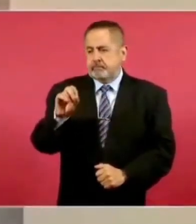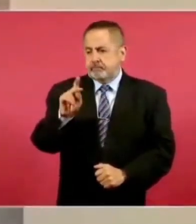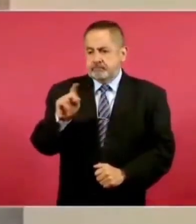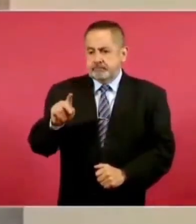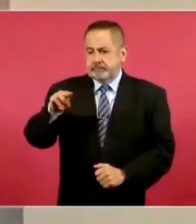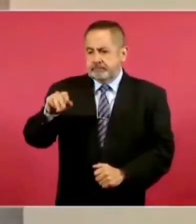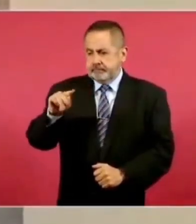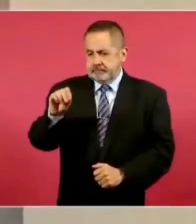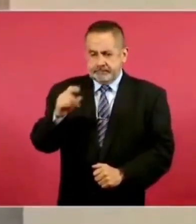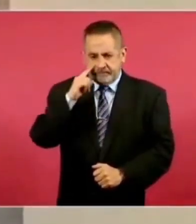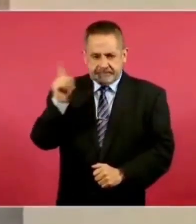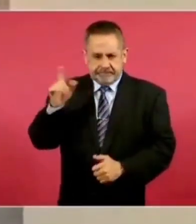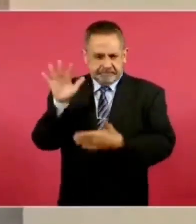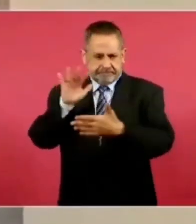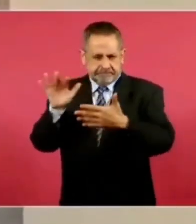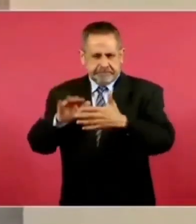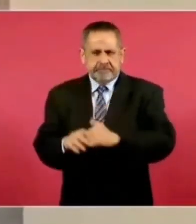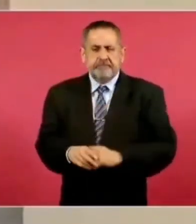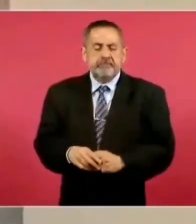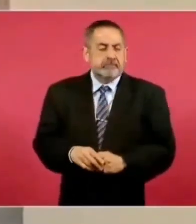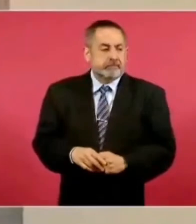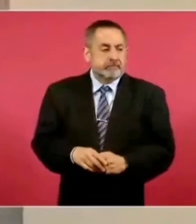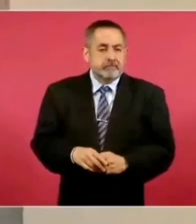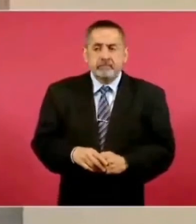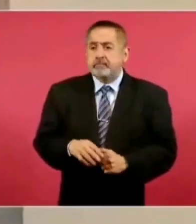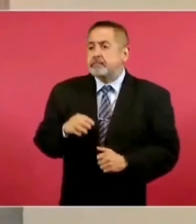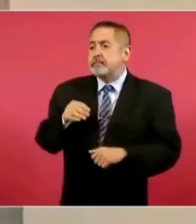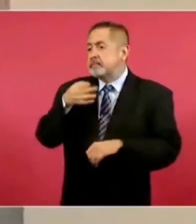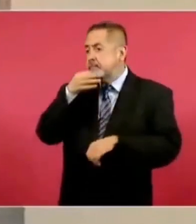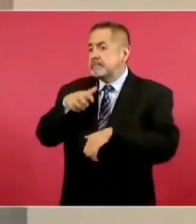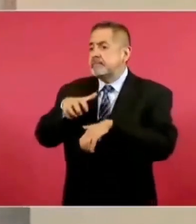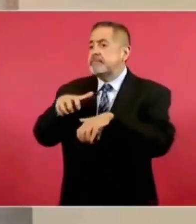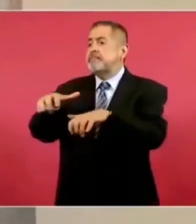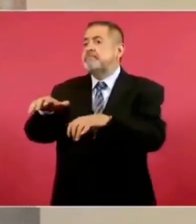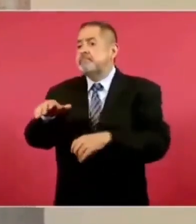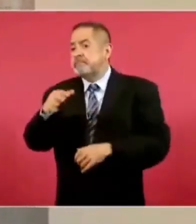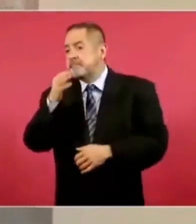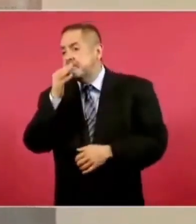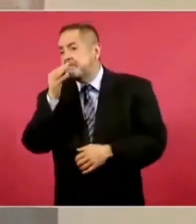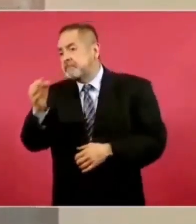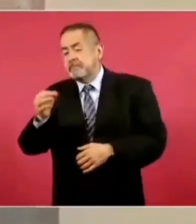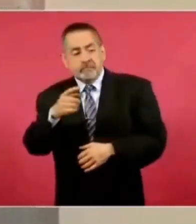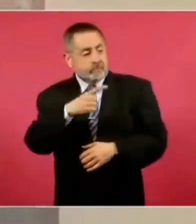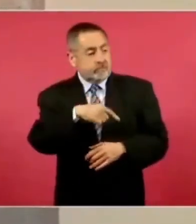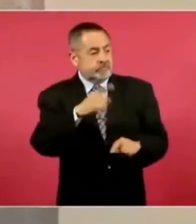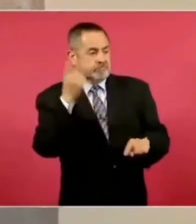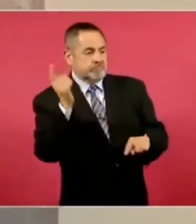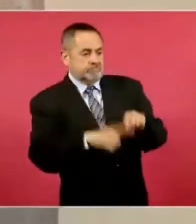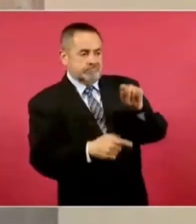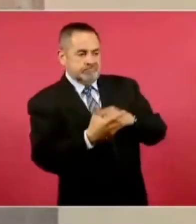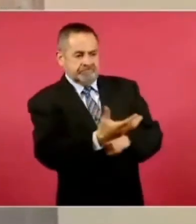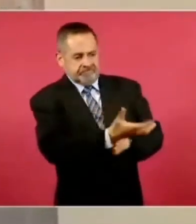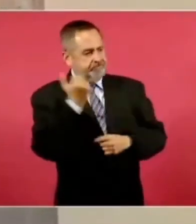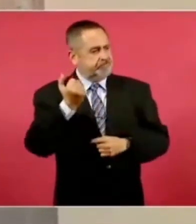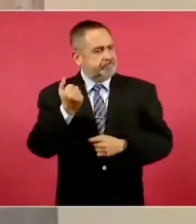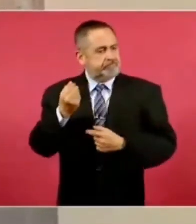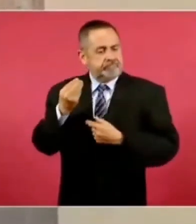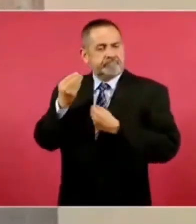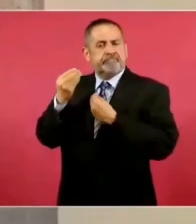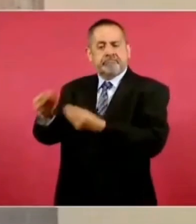al pueblo de México: les devuelvo la energía eléctrica que es de la exclusiva propiedad de la